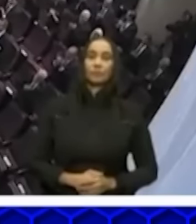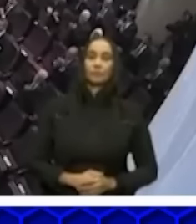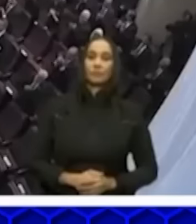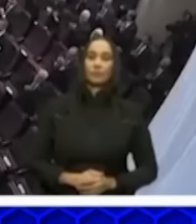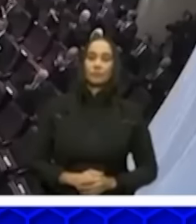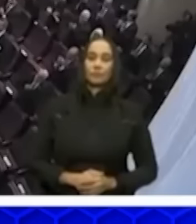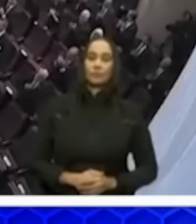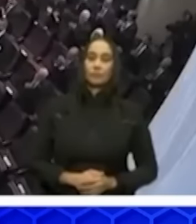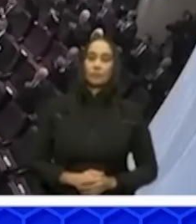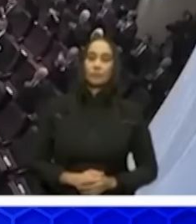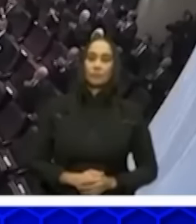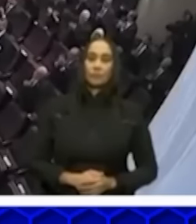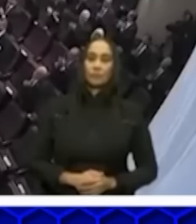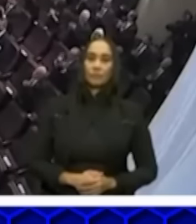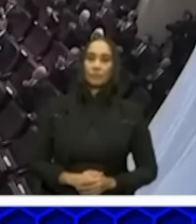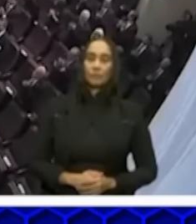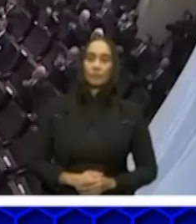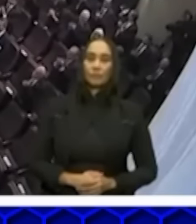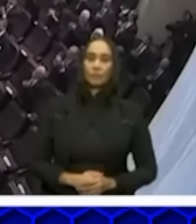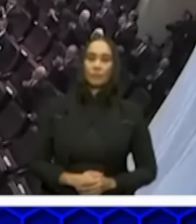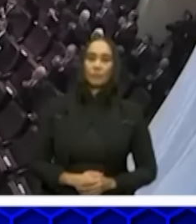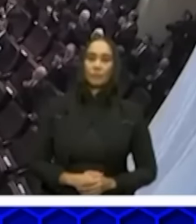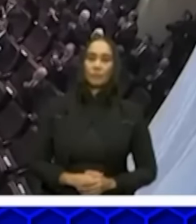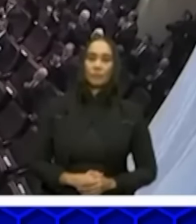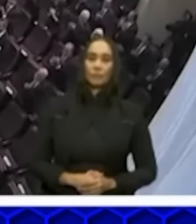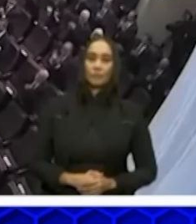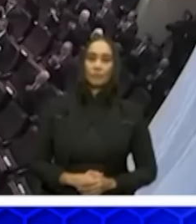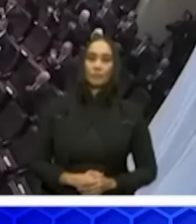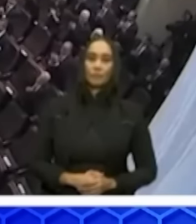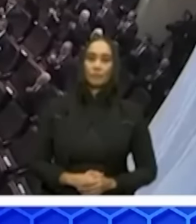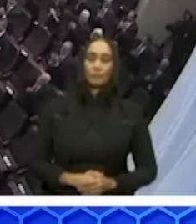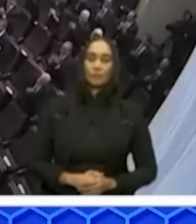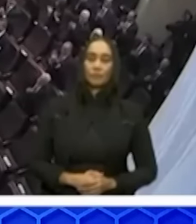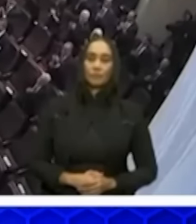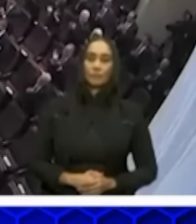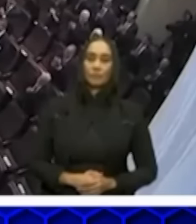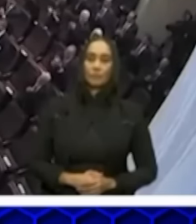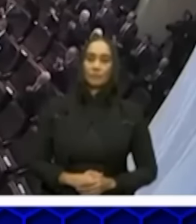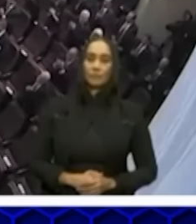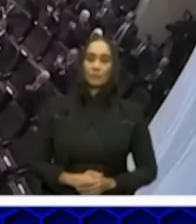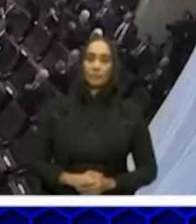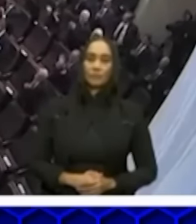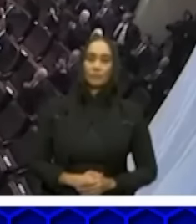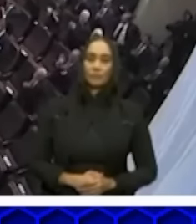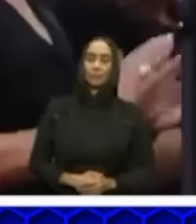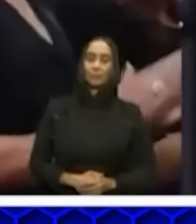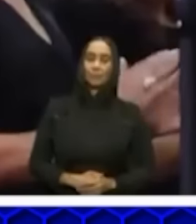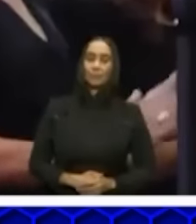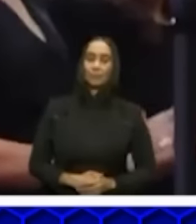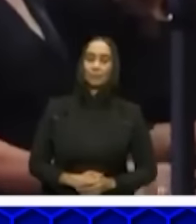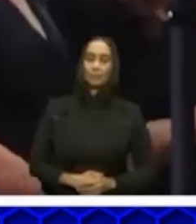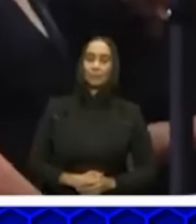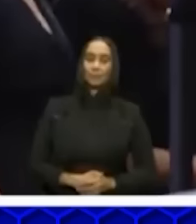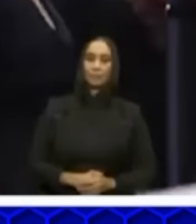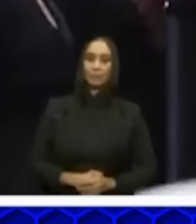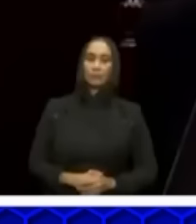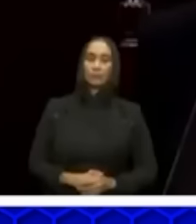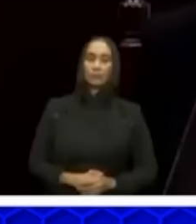caso de de el Ministerio de Obras Públicas las obras que se han construido las que van en